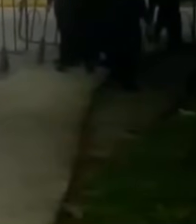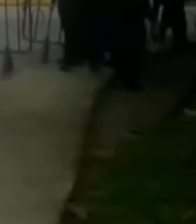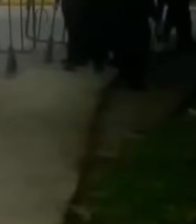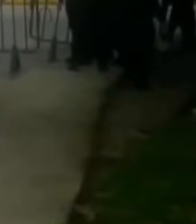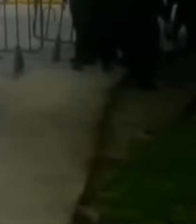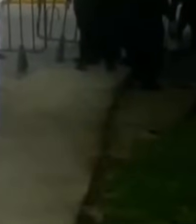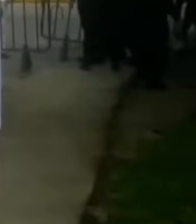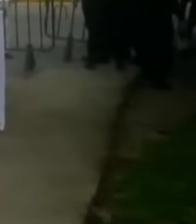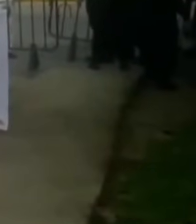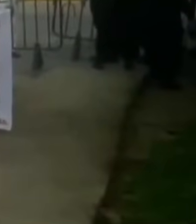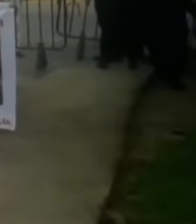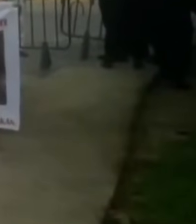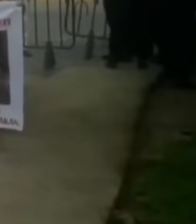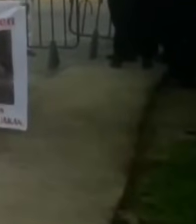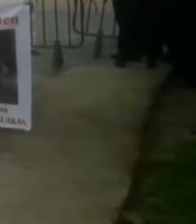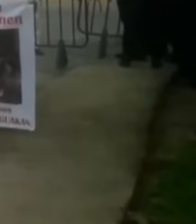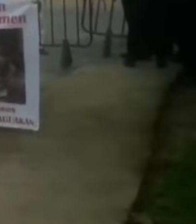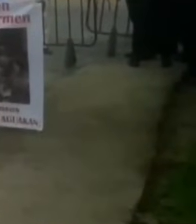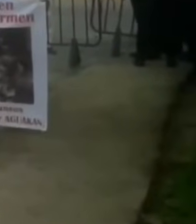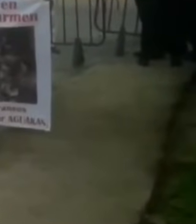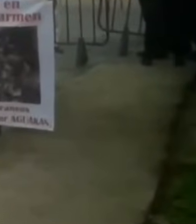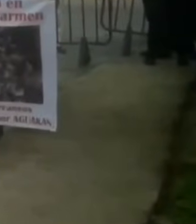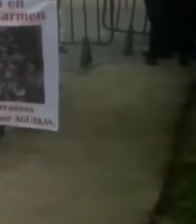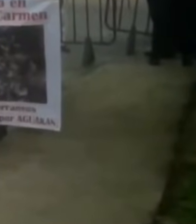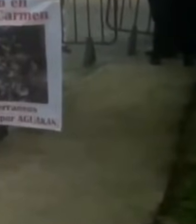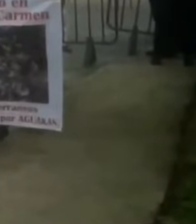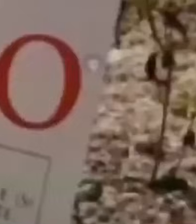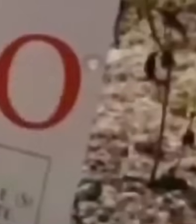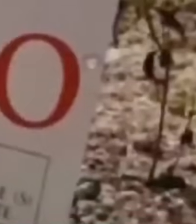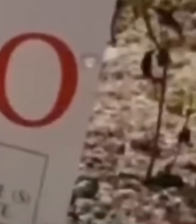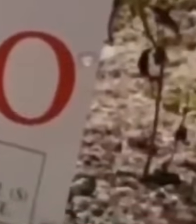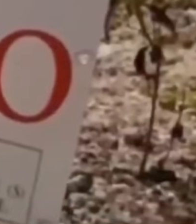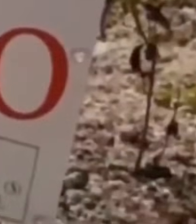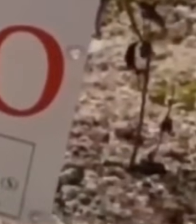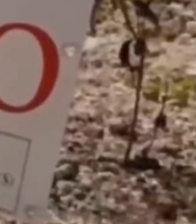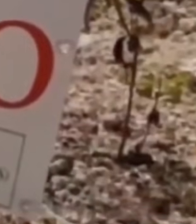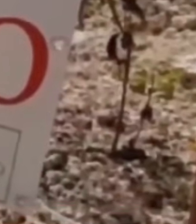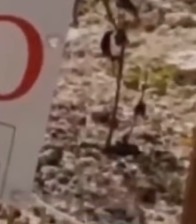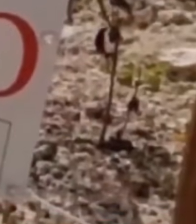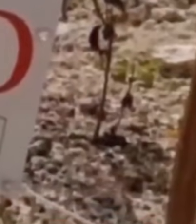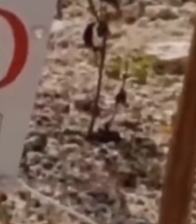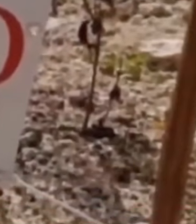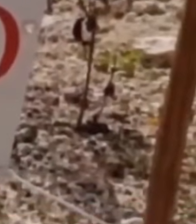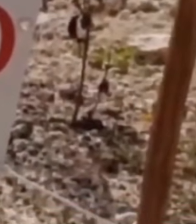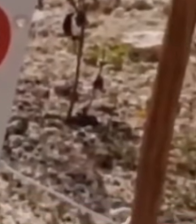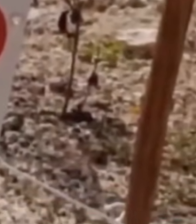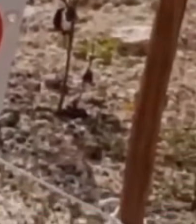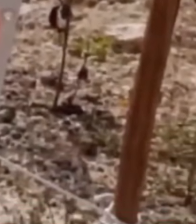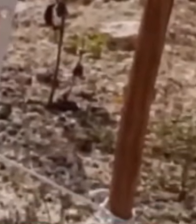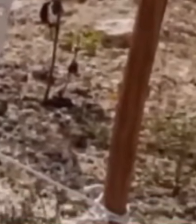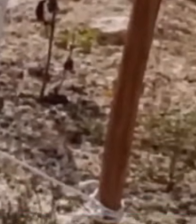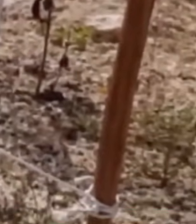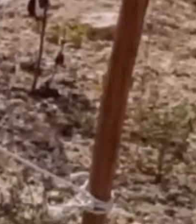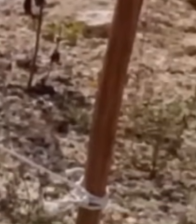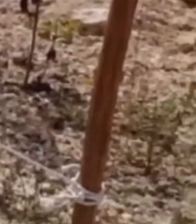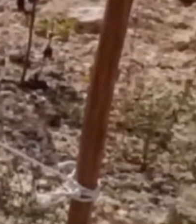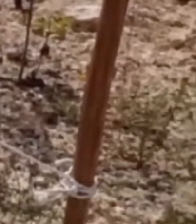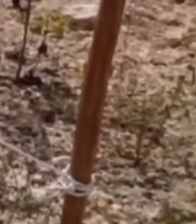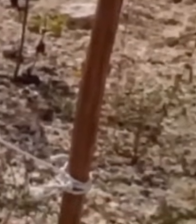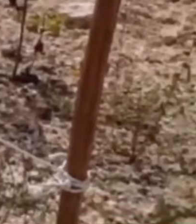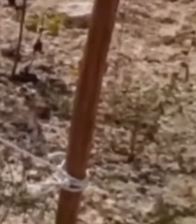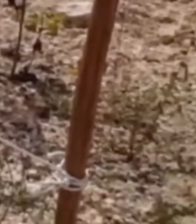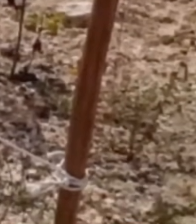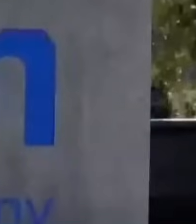transnacional presentó un juicio de amparo contra la clausura de su área de extracción y de la intención de habilitar una administración portuaria en sus